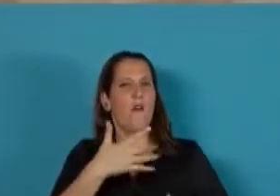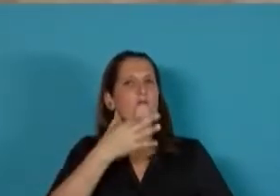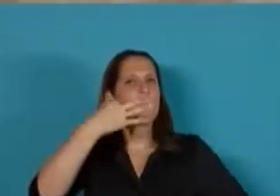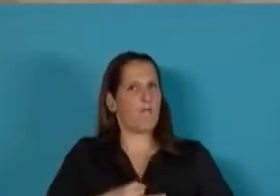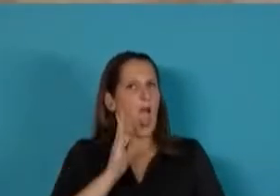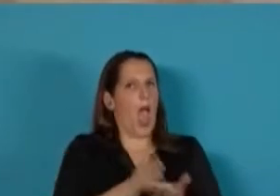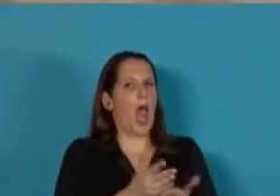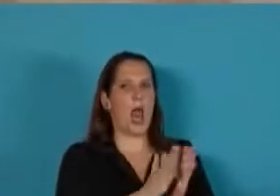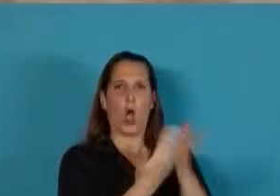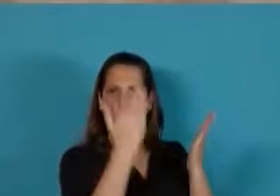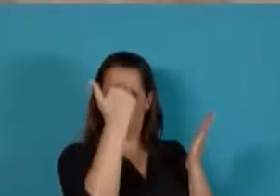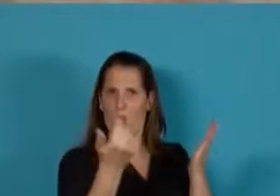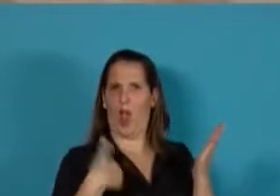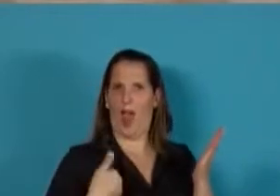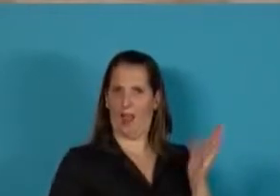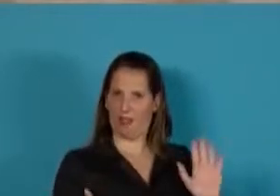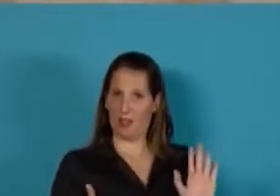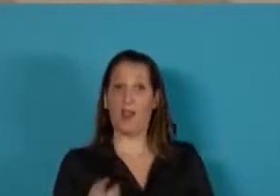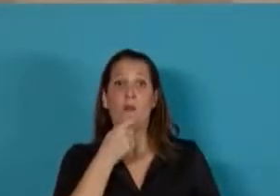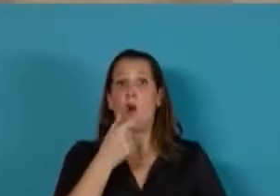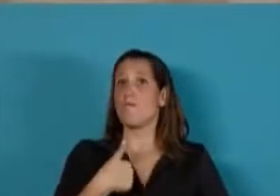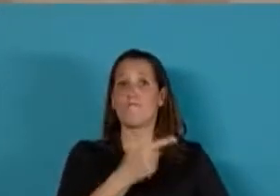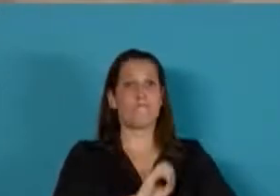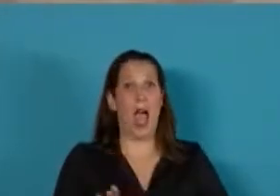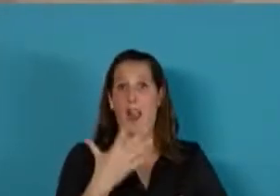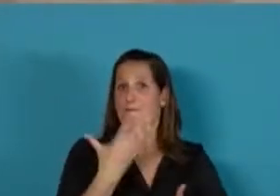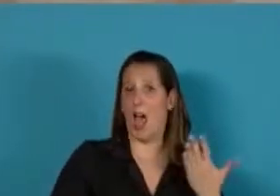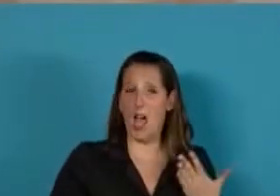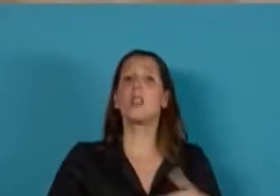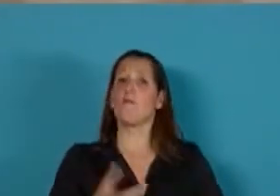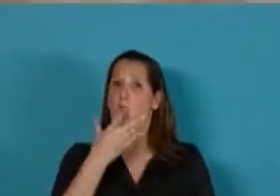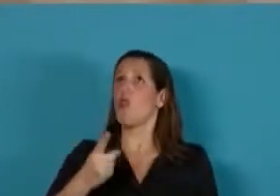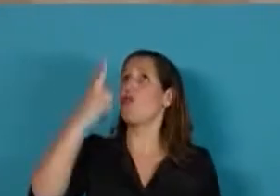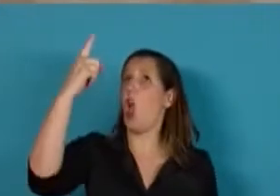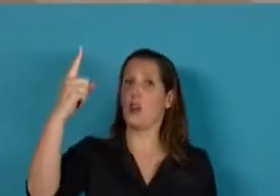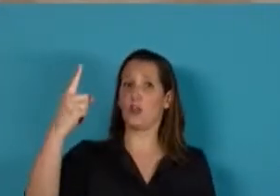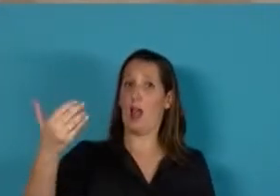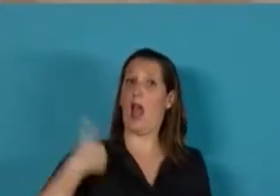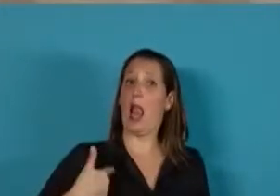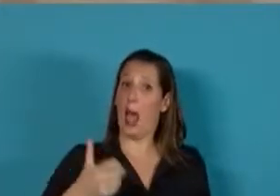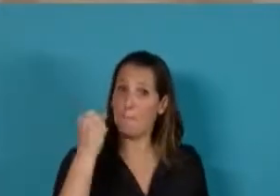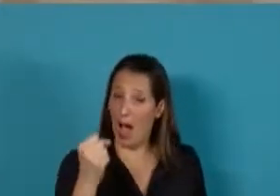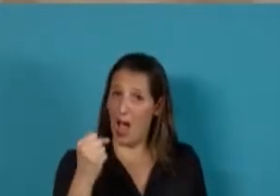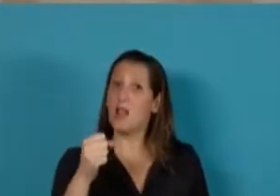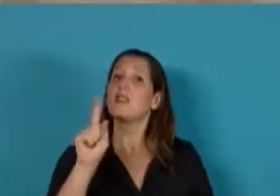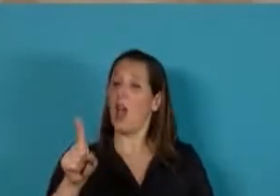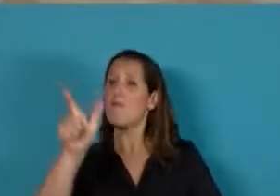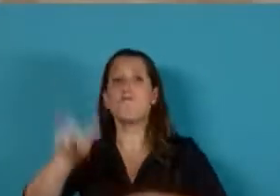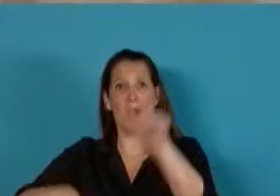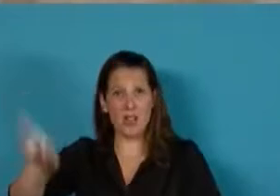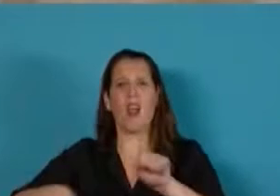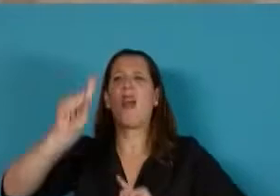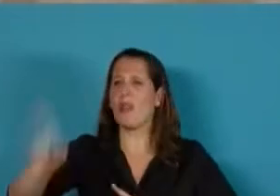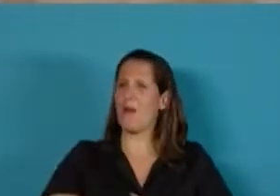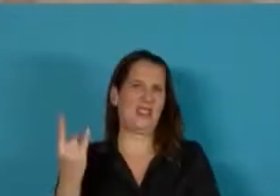Nación Argentina. Si así no lo hiciere, que Dios, la patria y el pueblo,